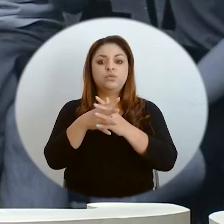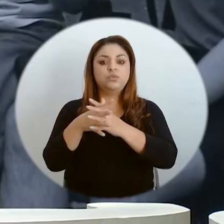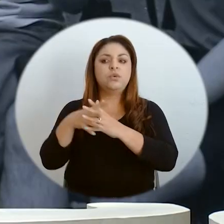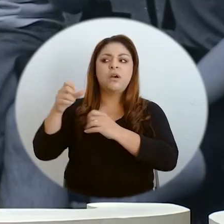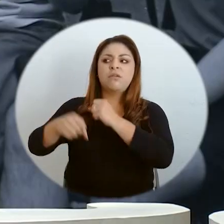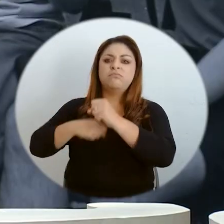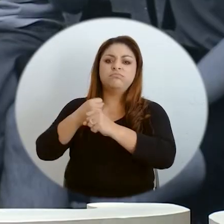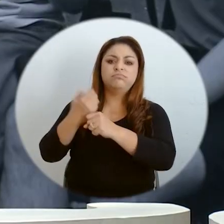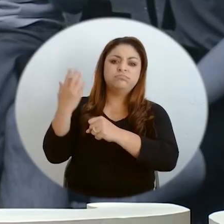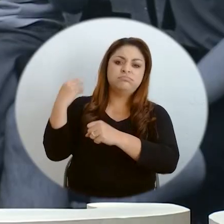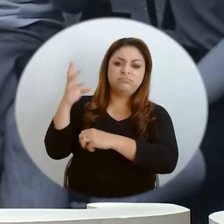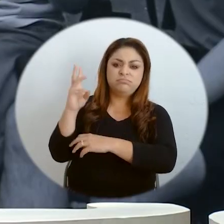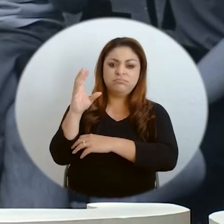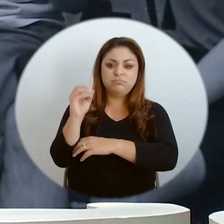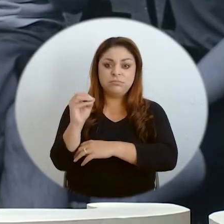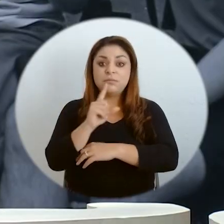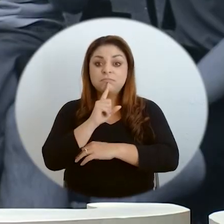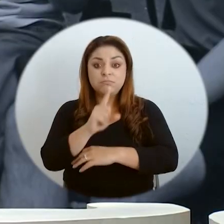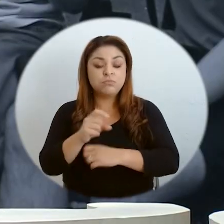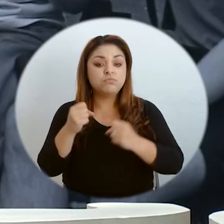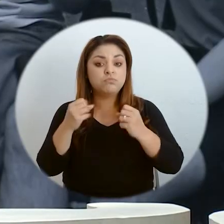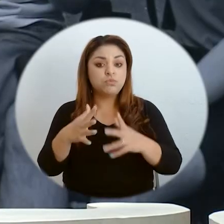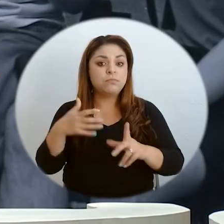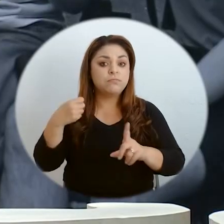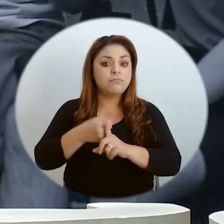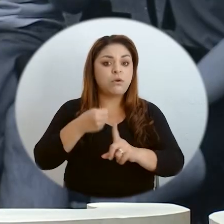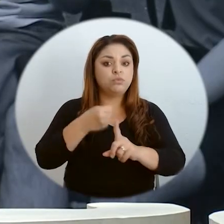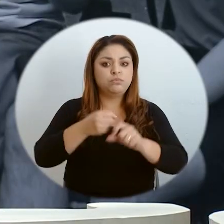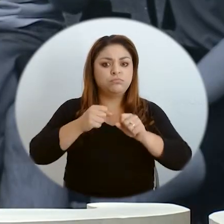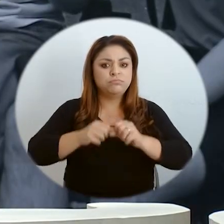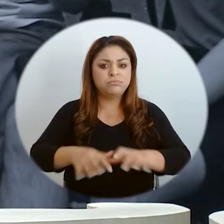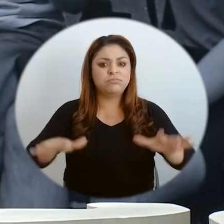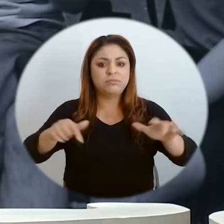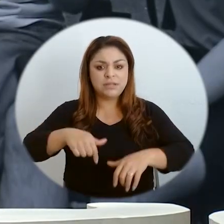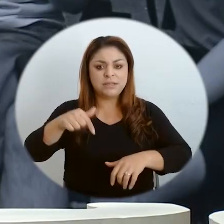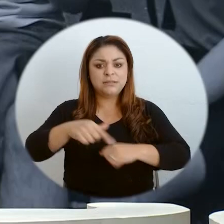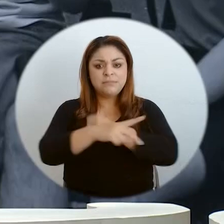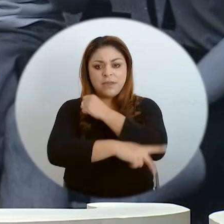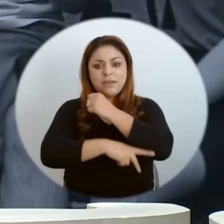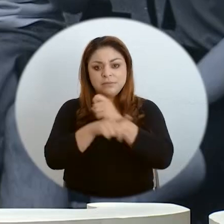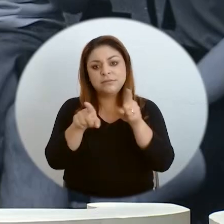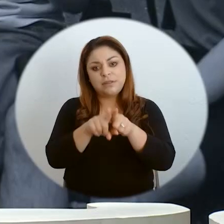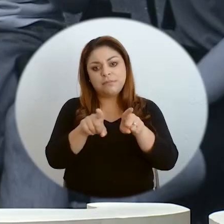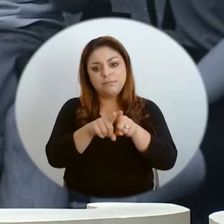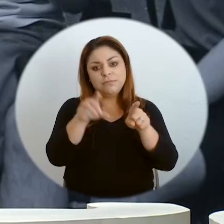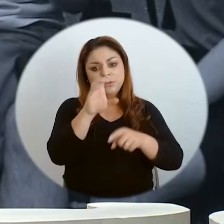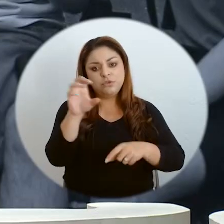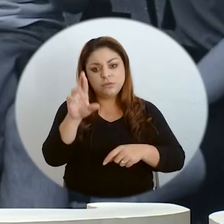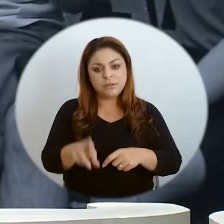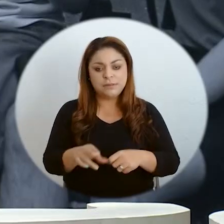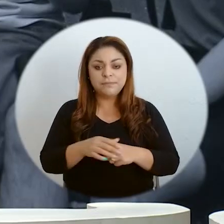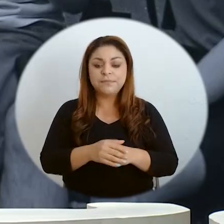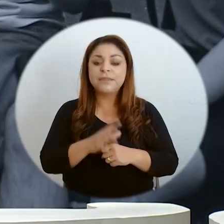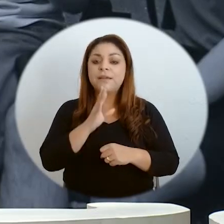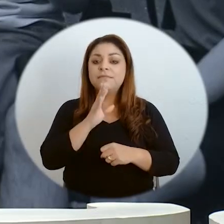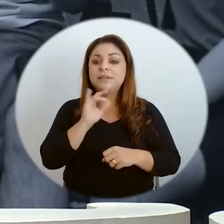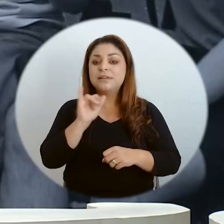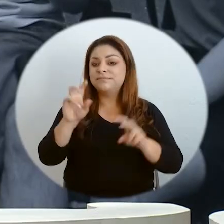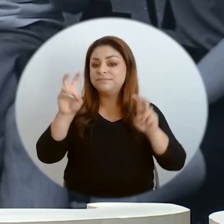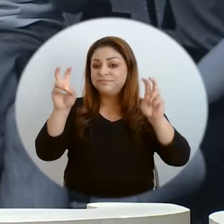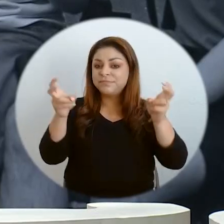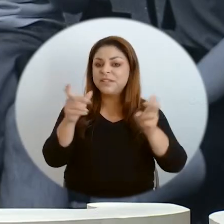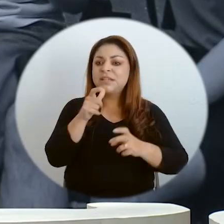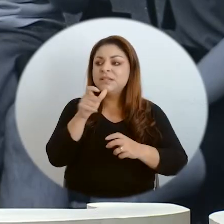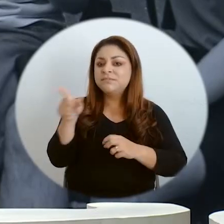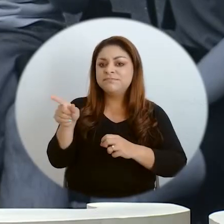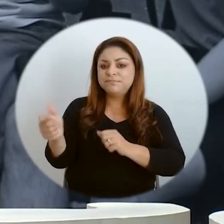siglo, con importante impacto en diferentes países. Costa Rica no es la excepción. Para hablar de este tema nos acompaña